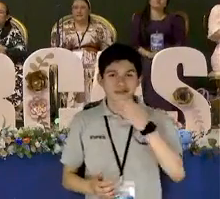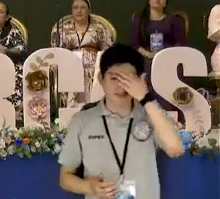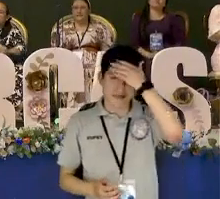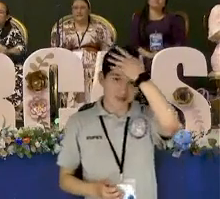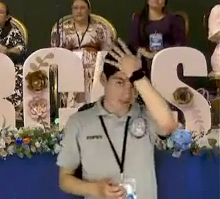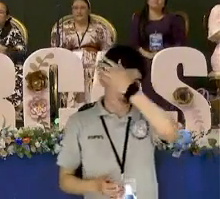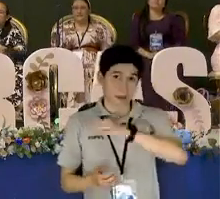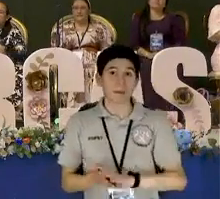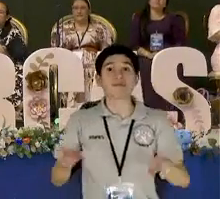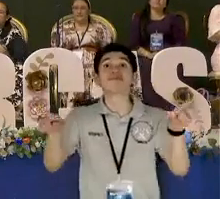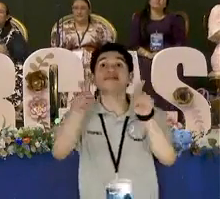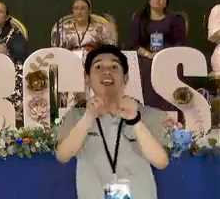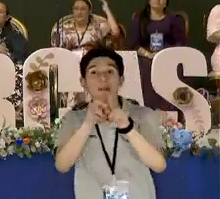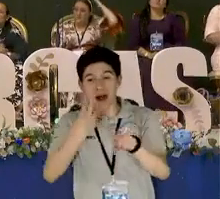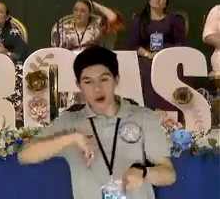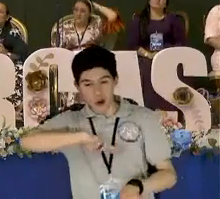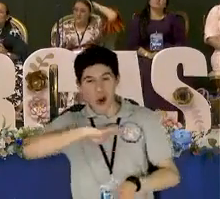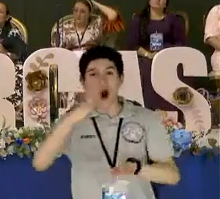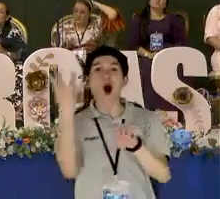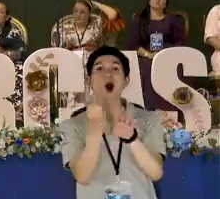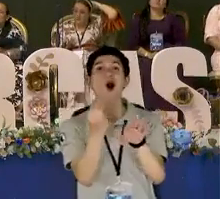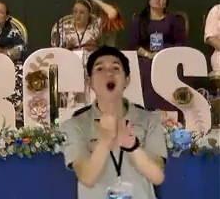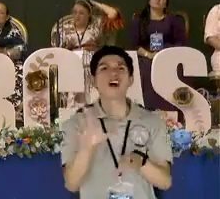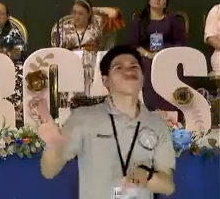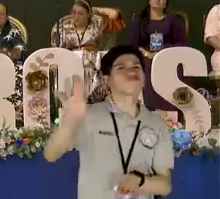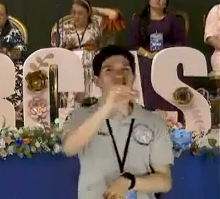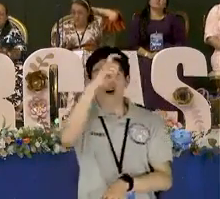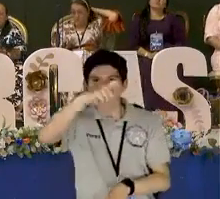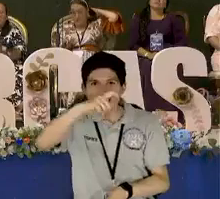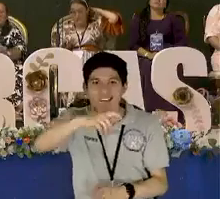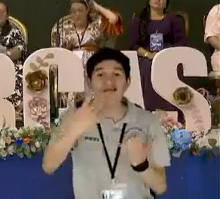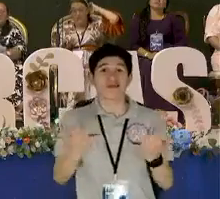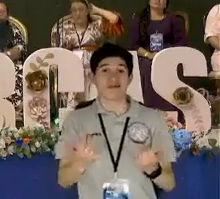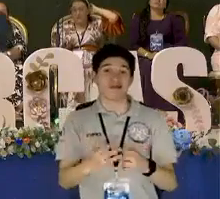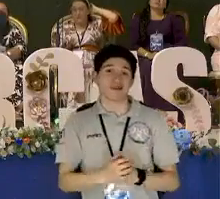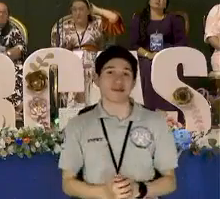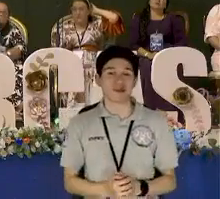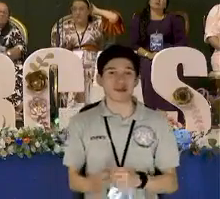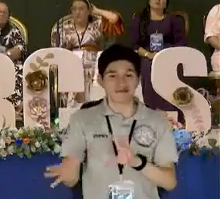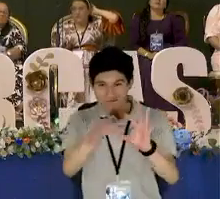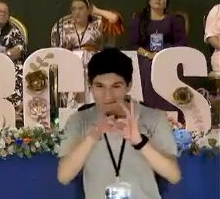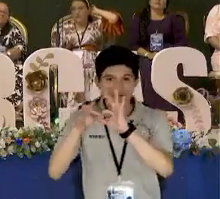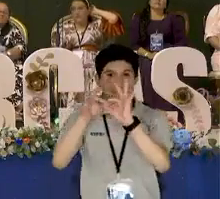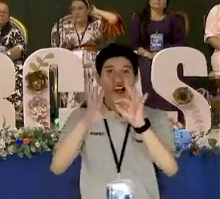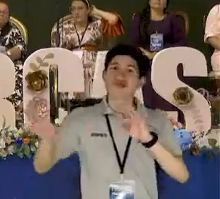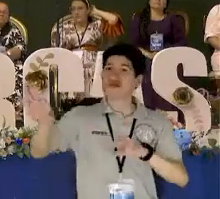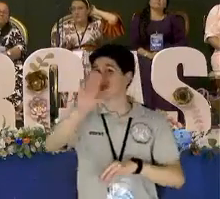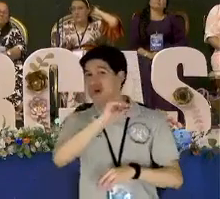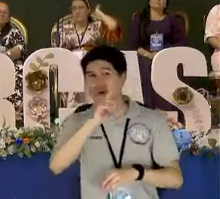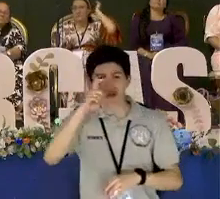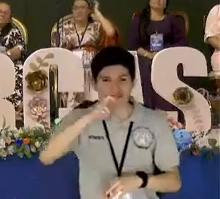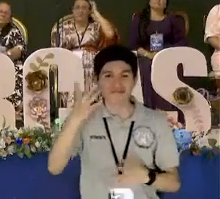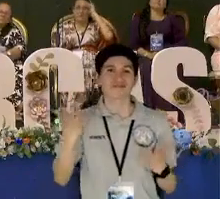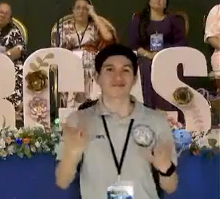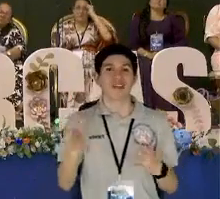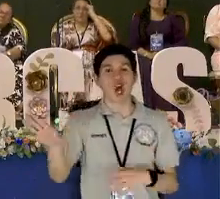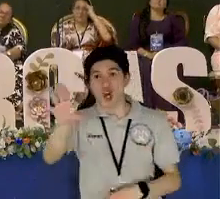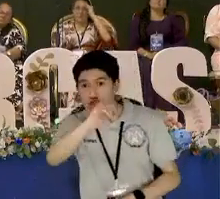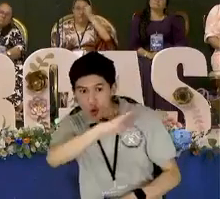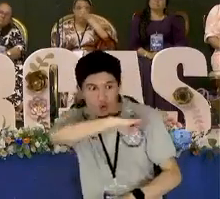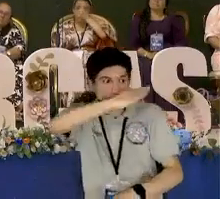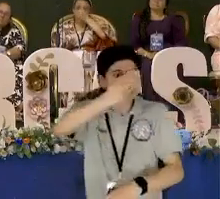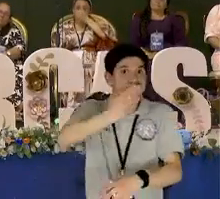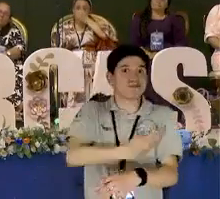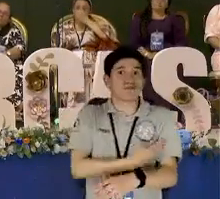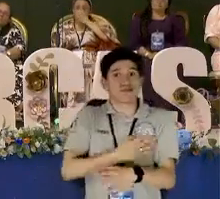Por eso, hermanos, como iglesia, todos nos necesitamos en esta unidad. Todos nos fortalecemos en